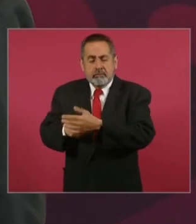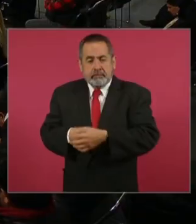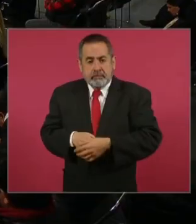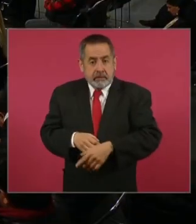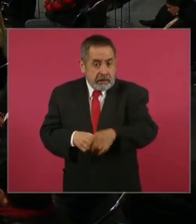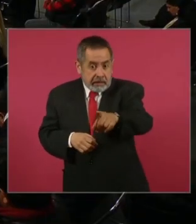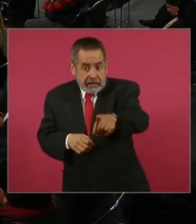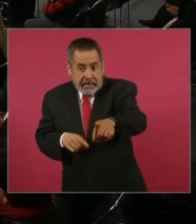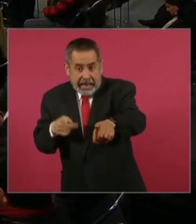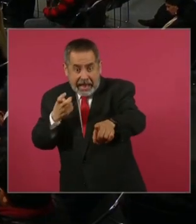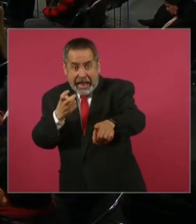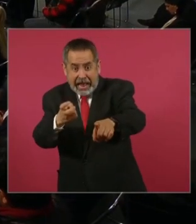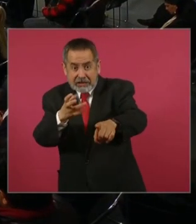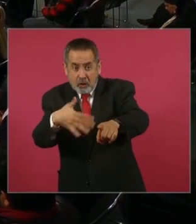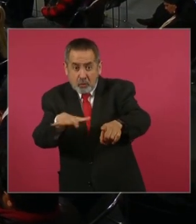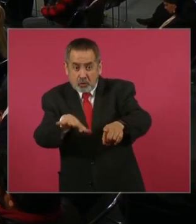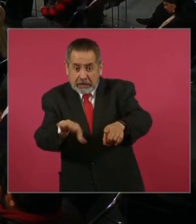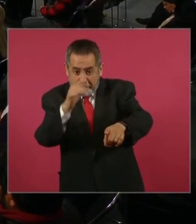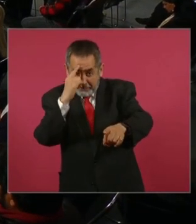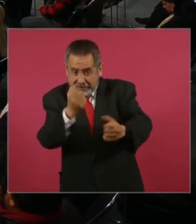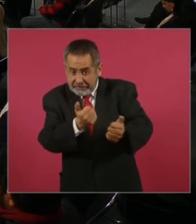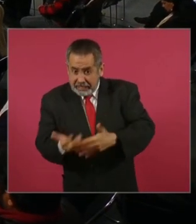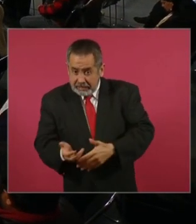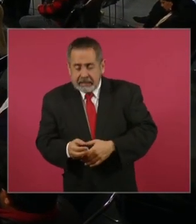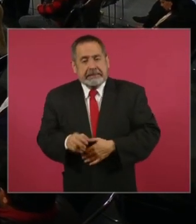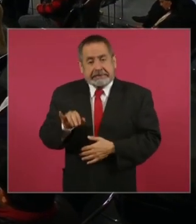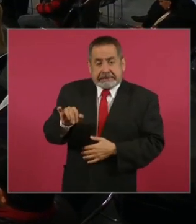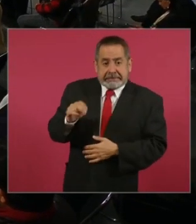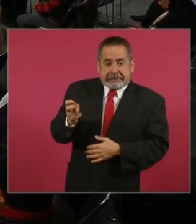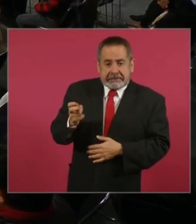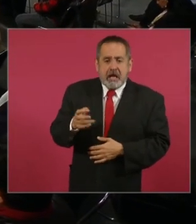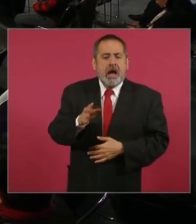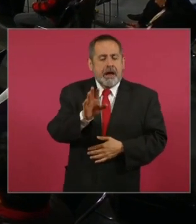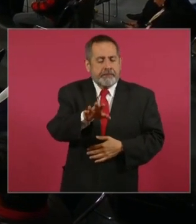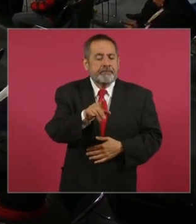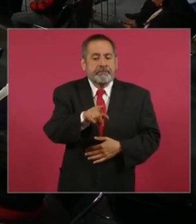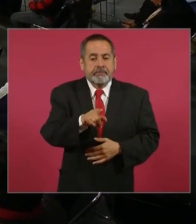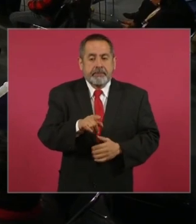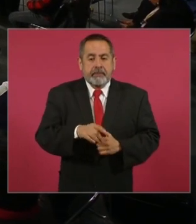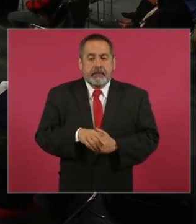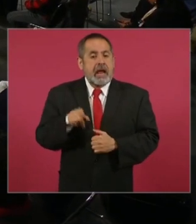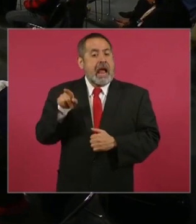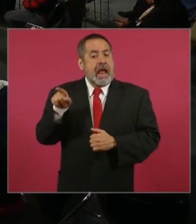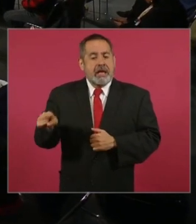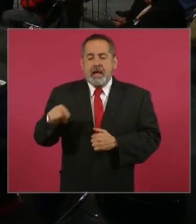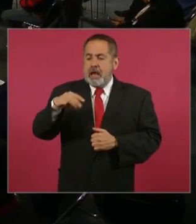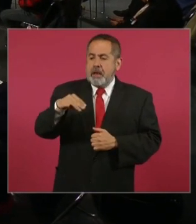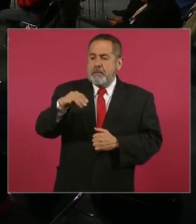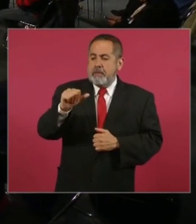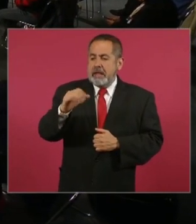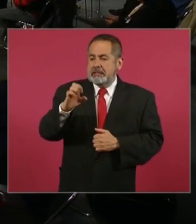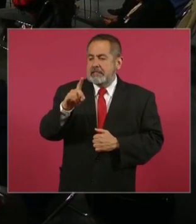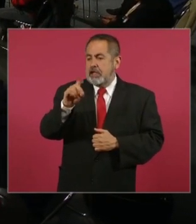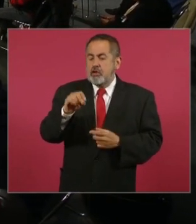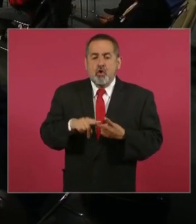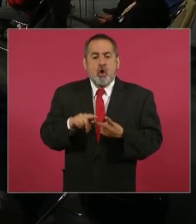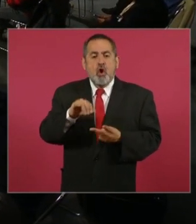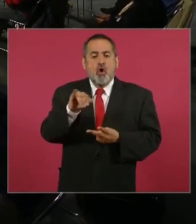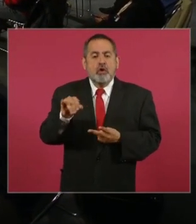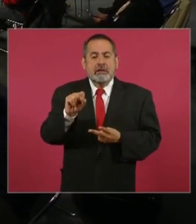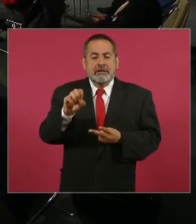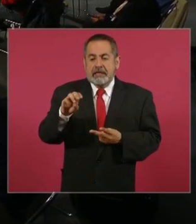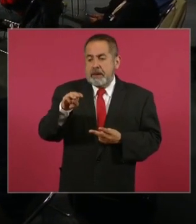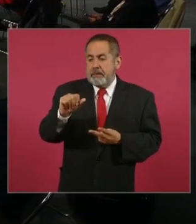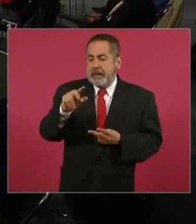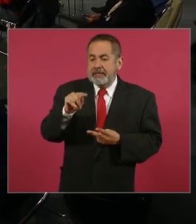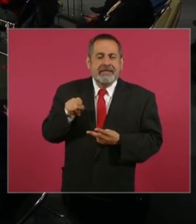están buscando traer para. Sí, acá. Sí. Y entonces allá estaba Maceo, llegaba José Martí,